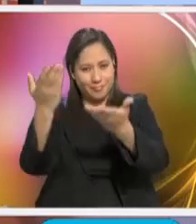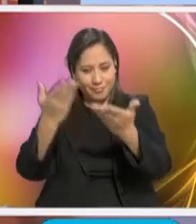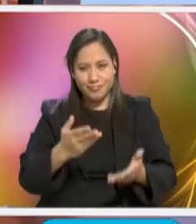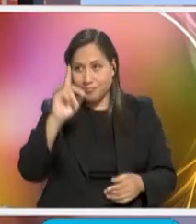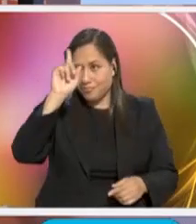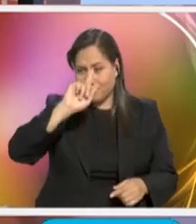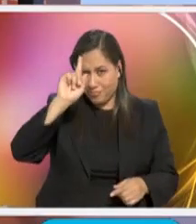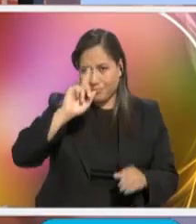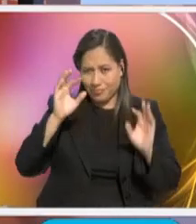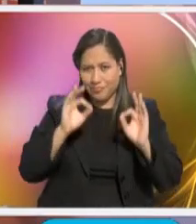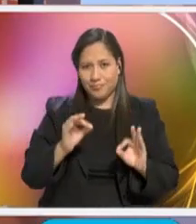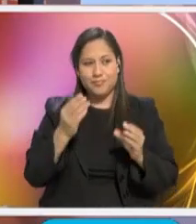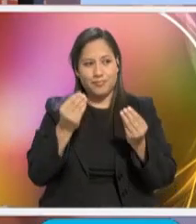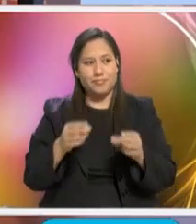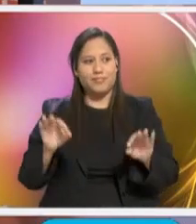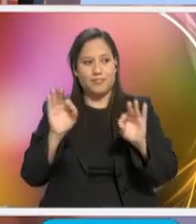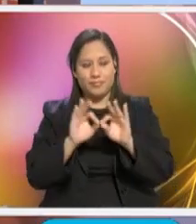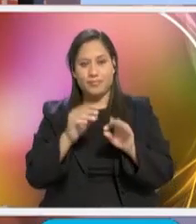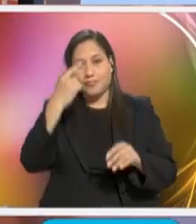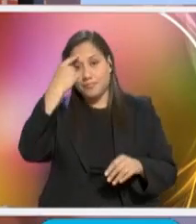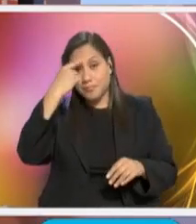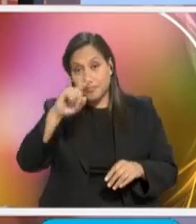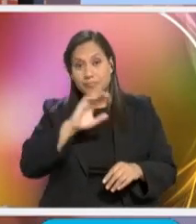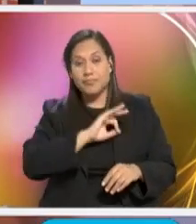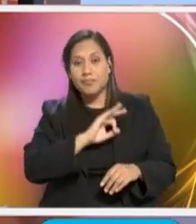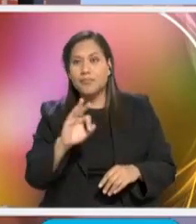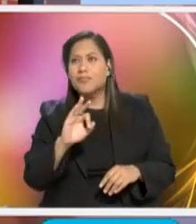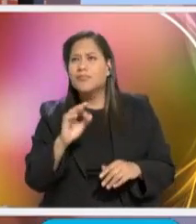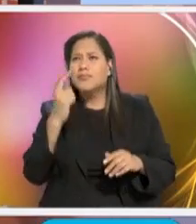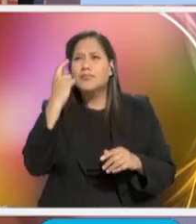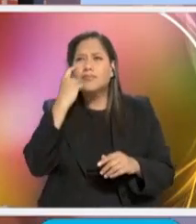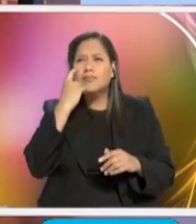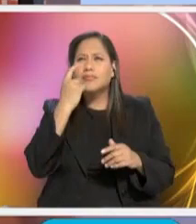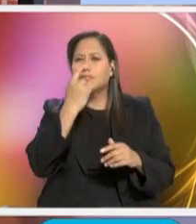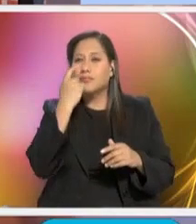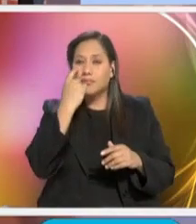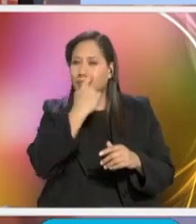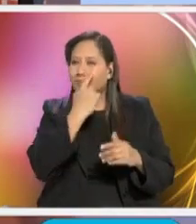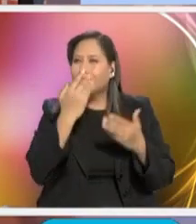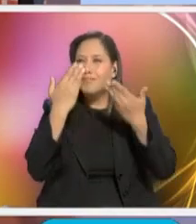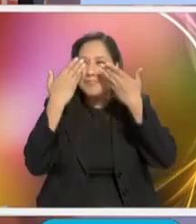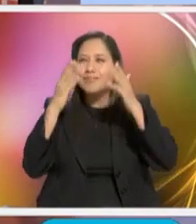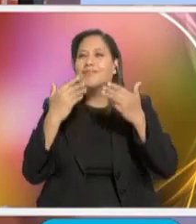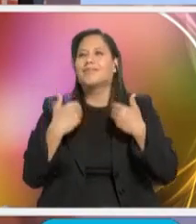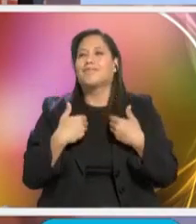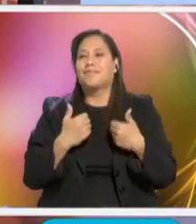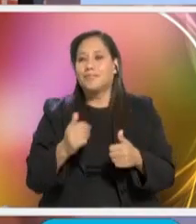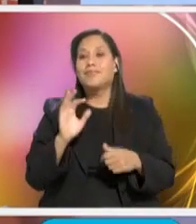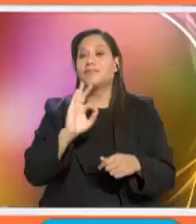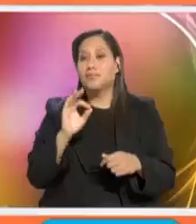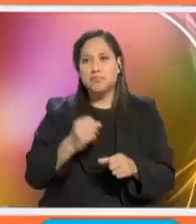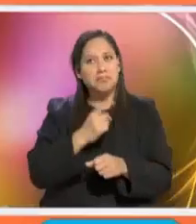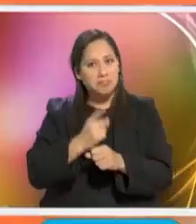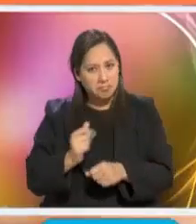pases pues tips importantes para que podamos abrir mejor los ojos, porque igual la oportunidad está junto a